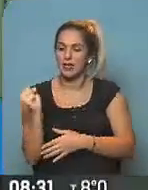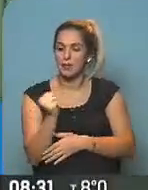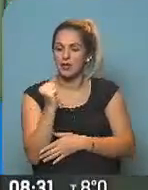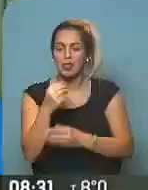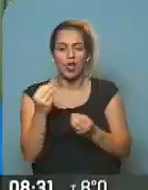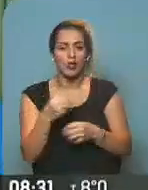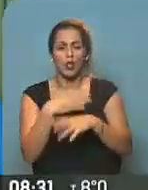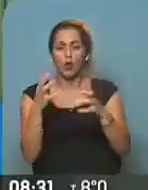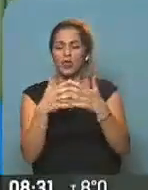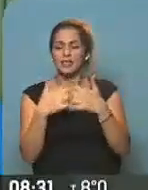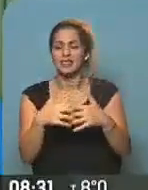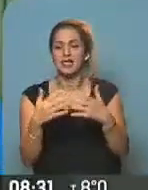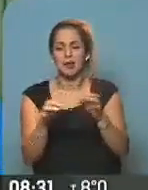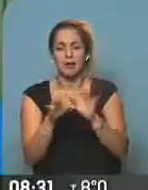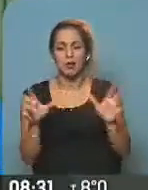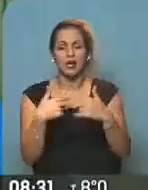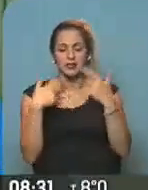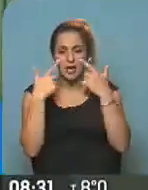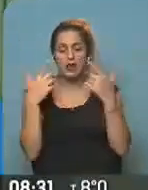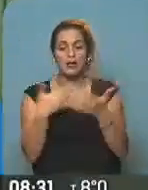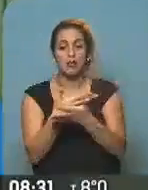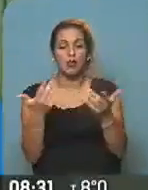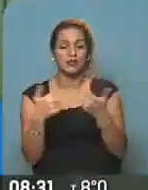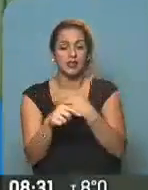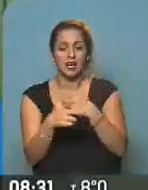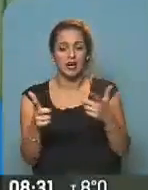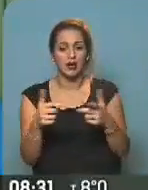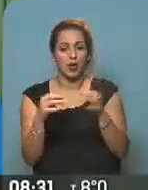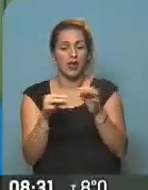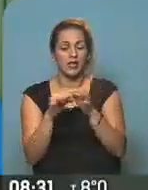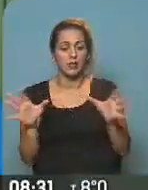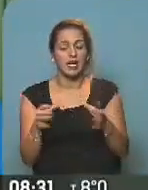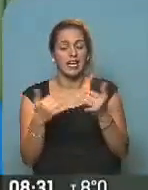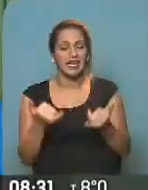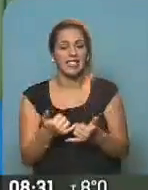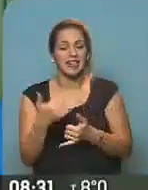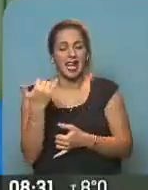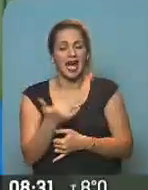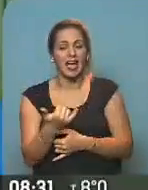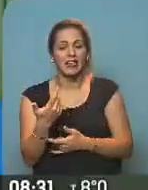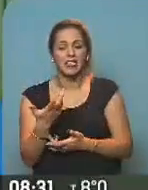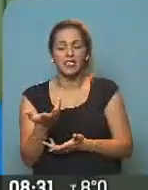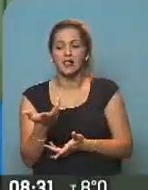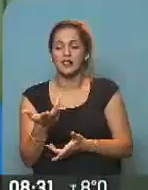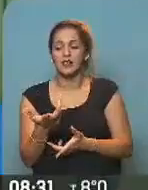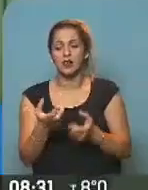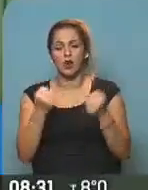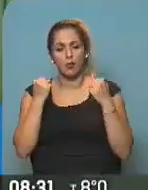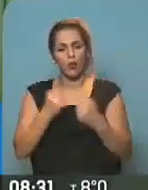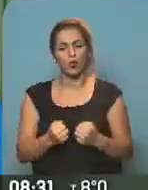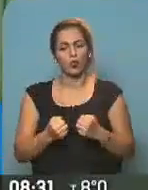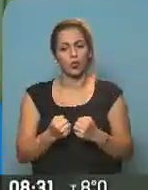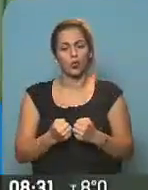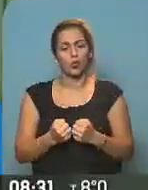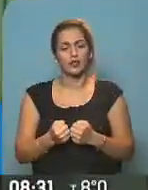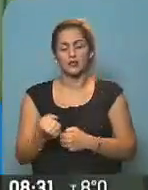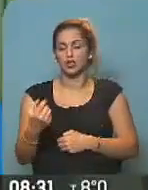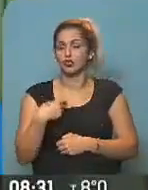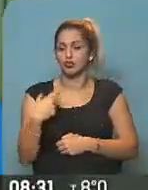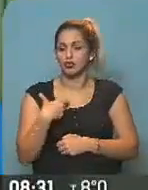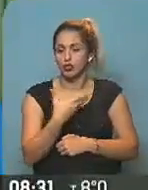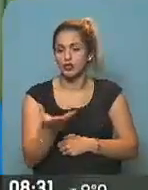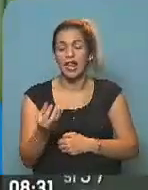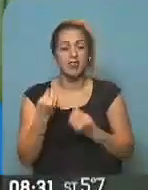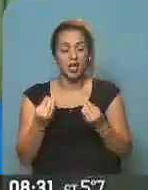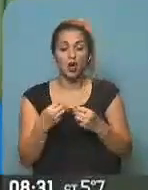democrático. Una vez más demuestra que no cree en eso y que además tiene una gran insensibilidad, digamos, social de lo que